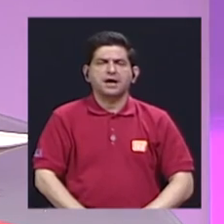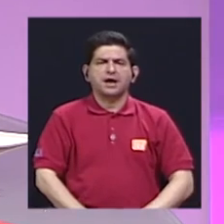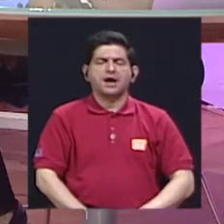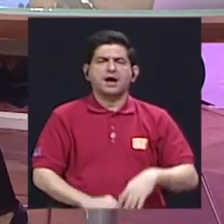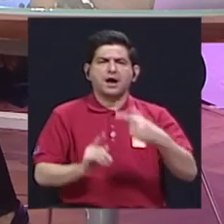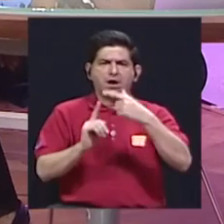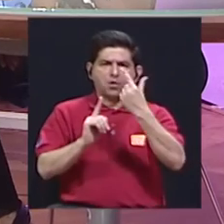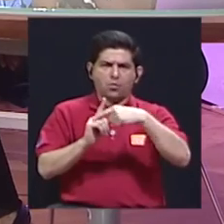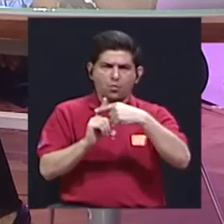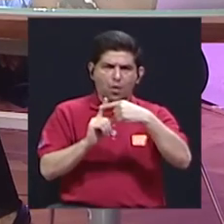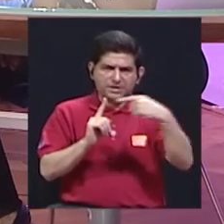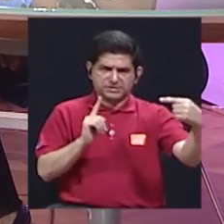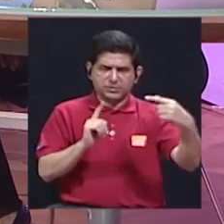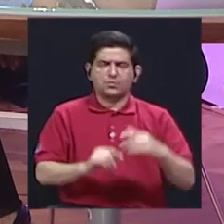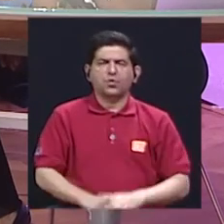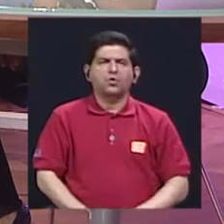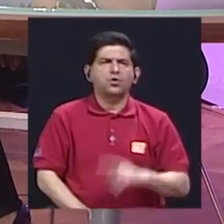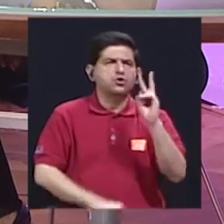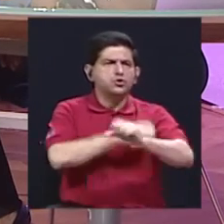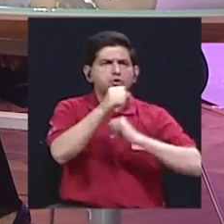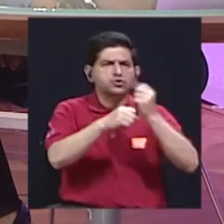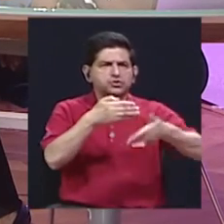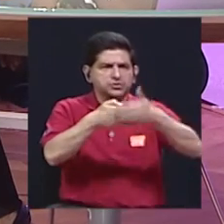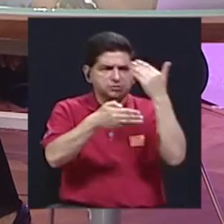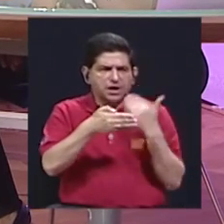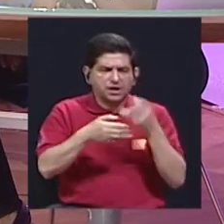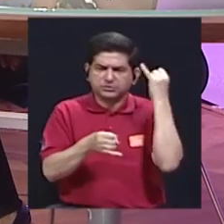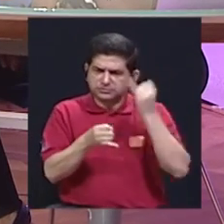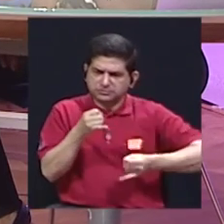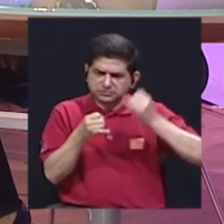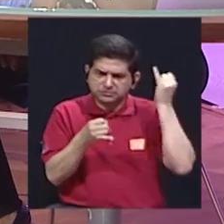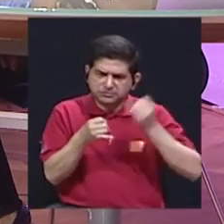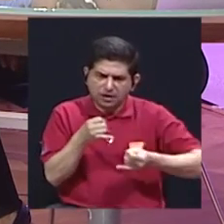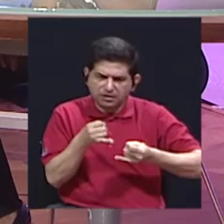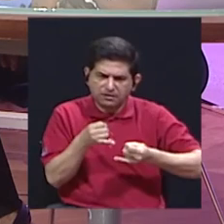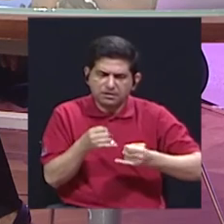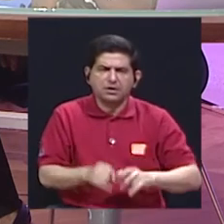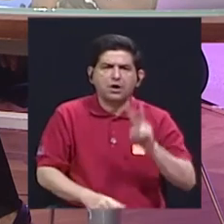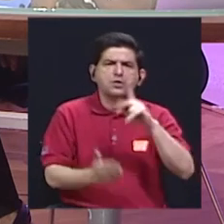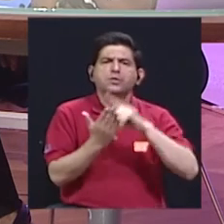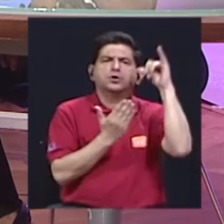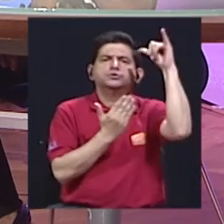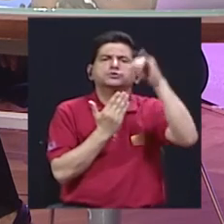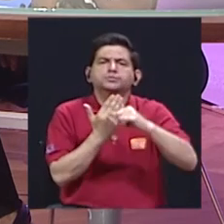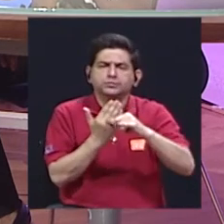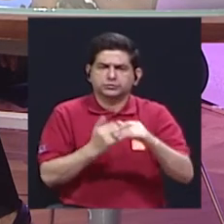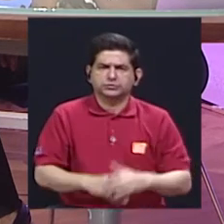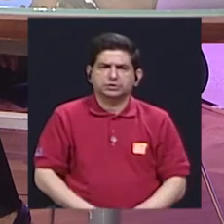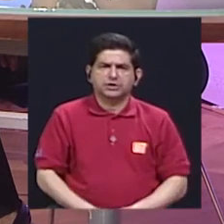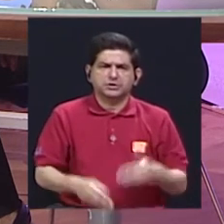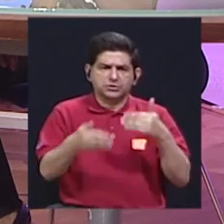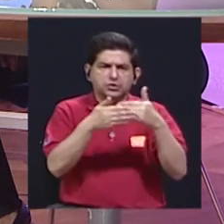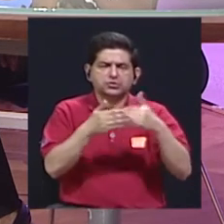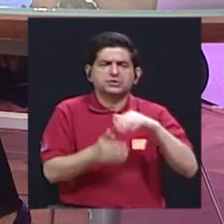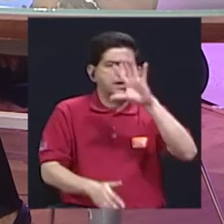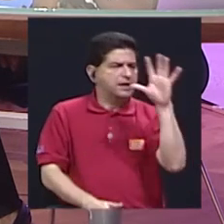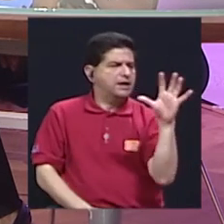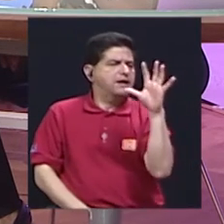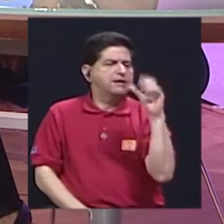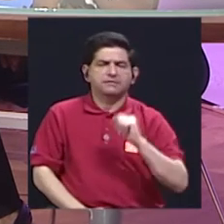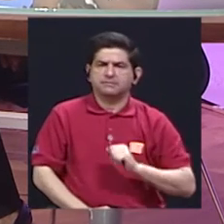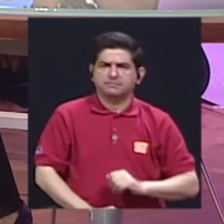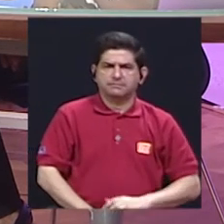de guásimos bueno hace como dos años terminamos este dos proyectos por poder por la zona del caribe